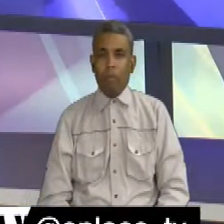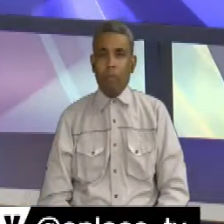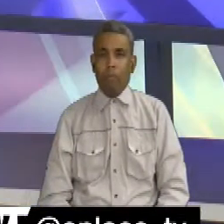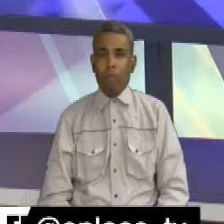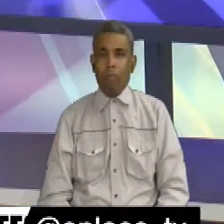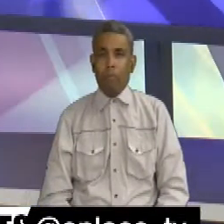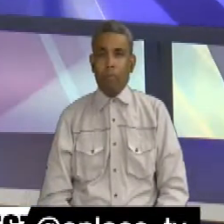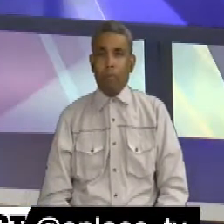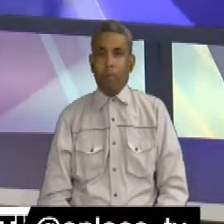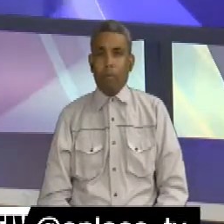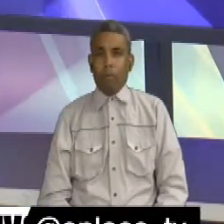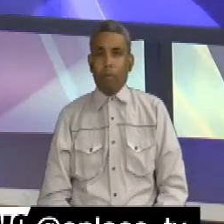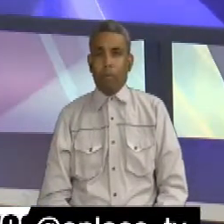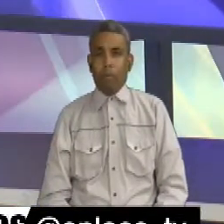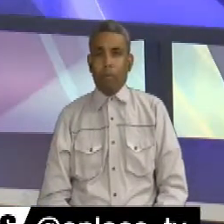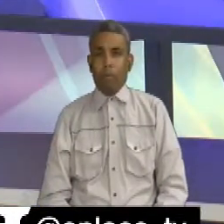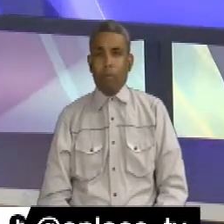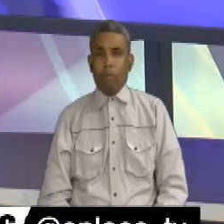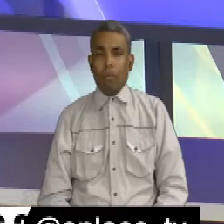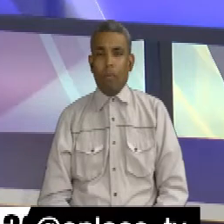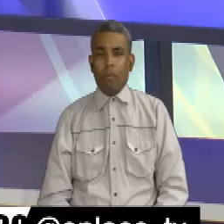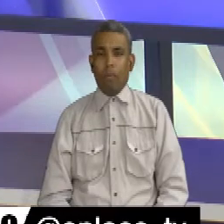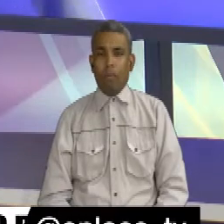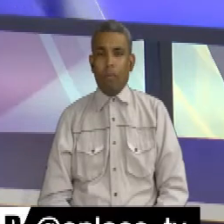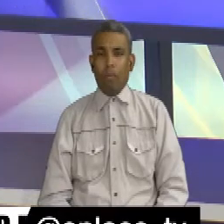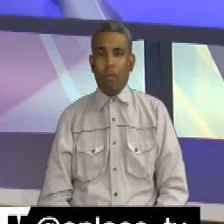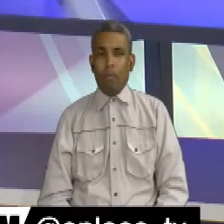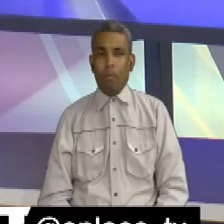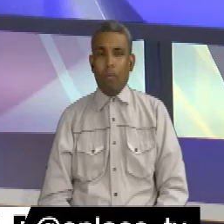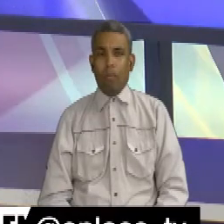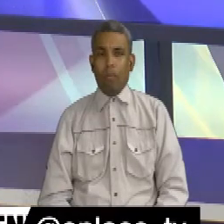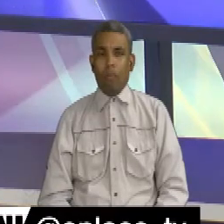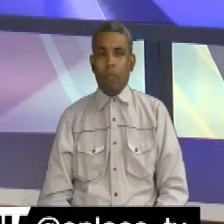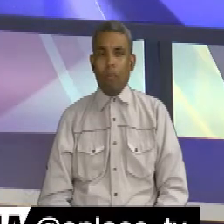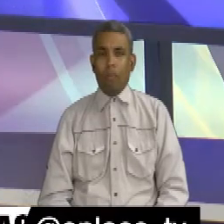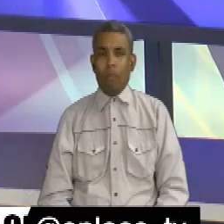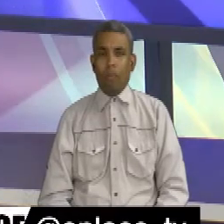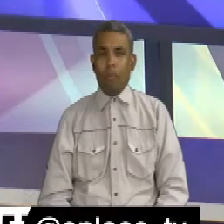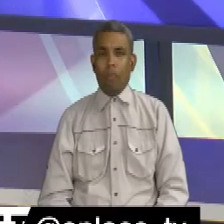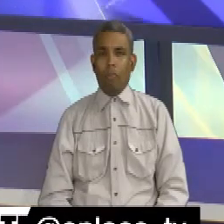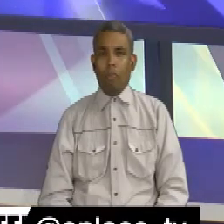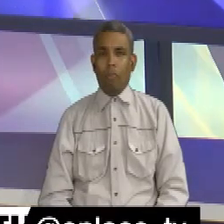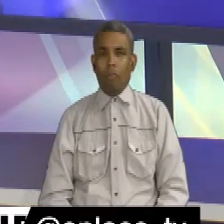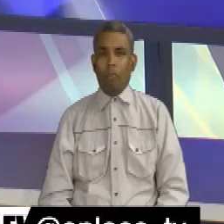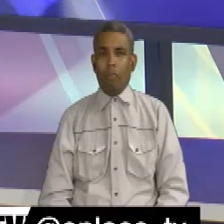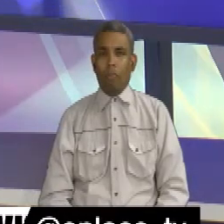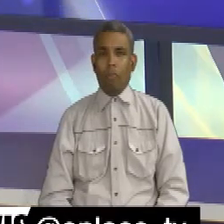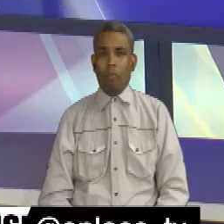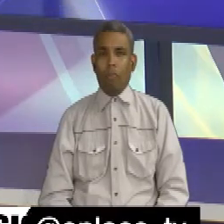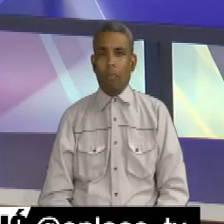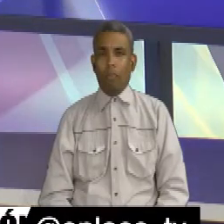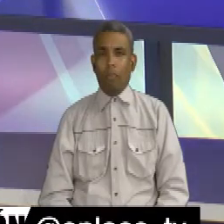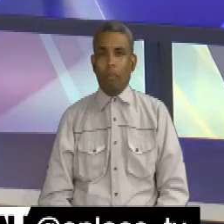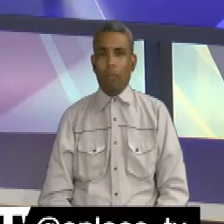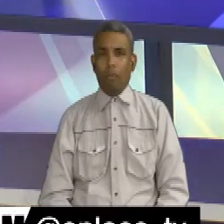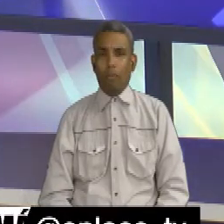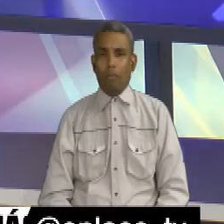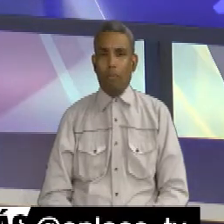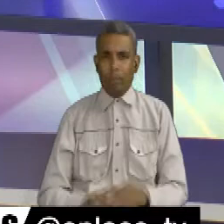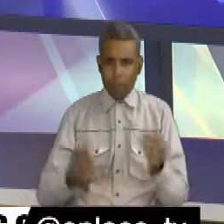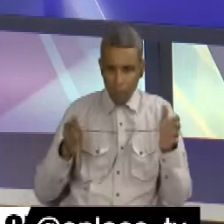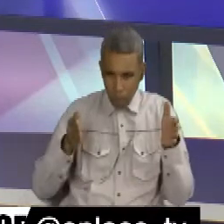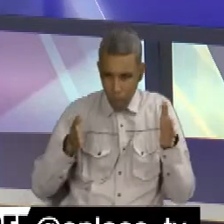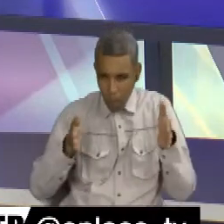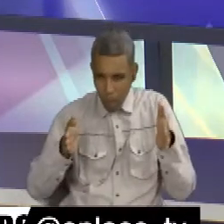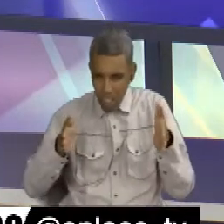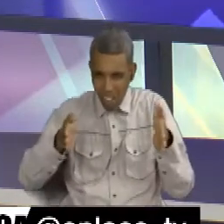322-305-2920. En otras noticias, en un camino de herradura está convertida la vía nacional. Los afectados pidieron a los entes competentes la intervención para